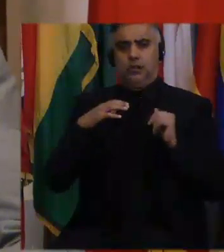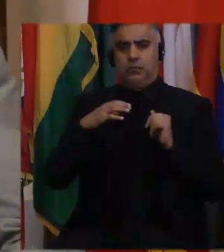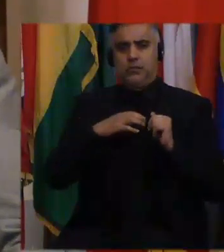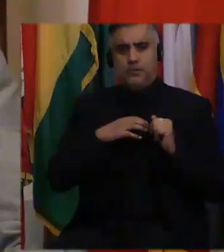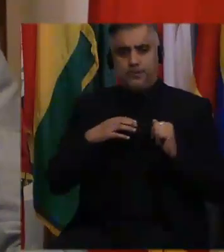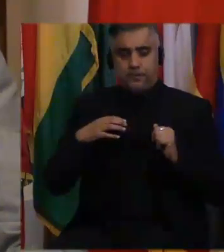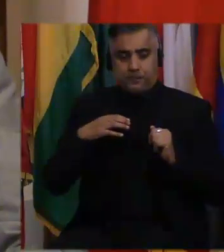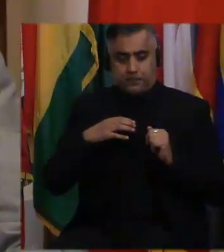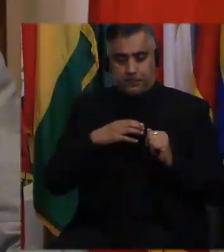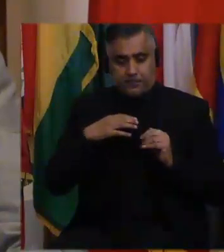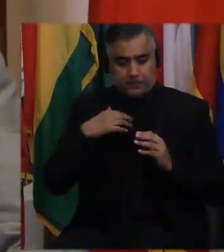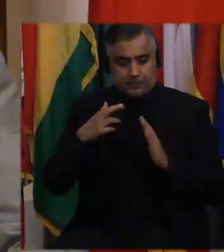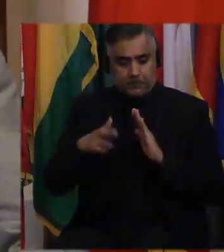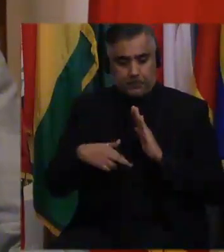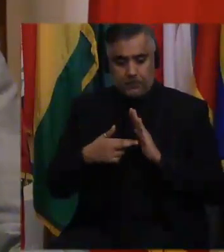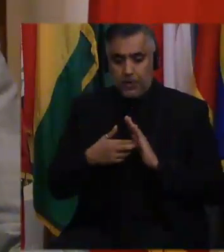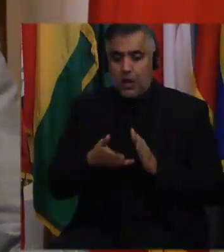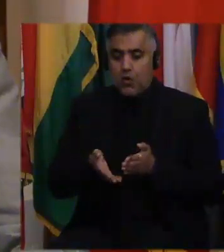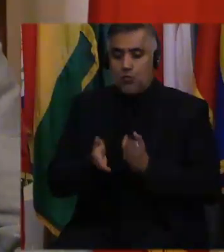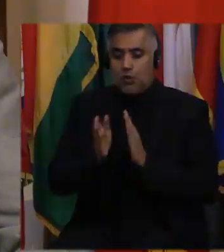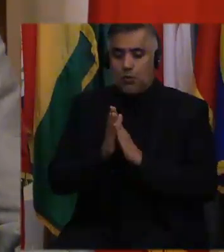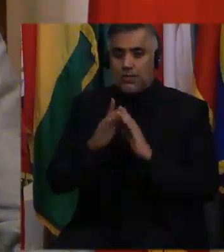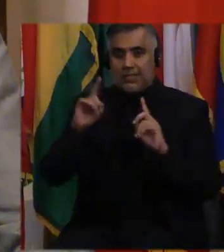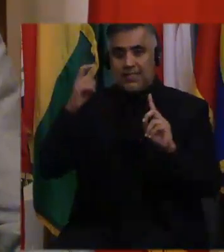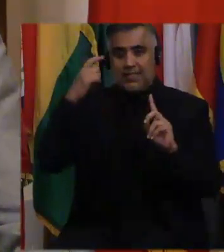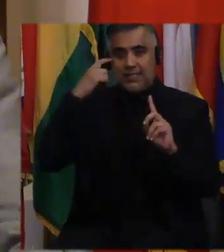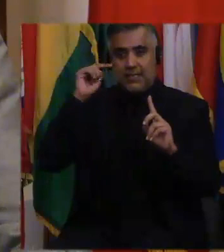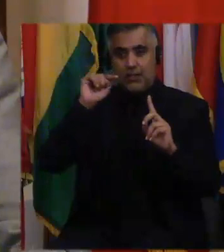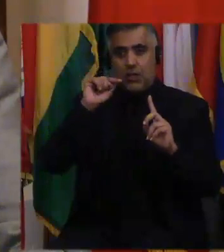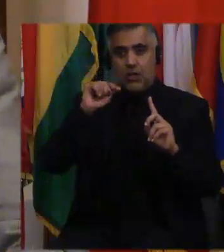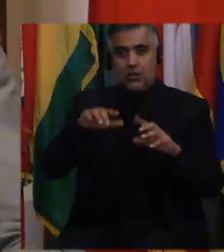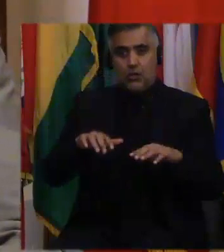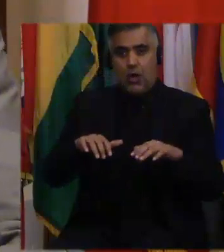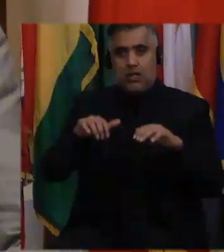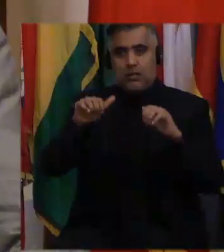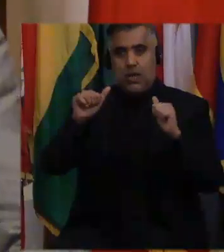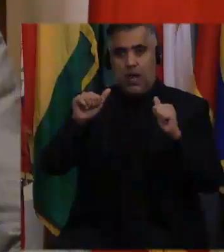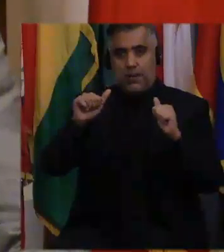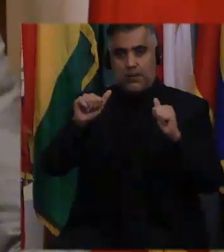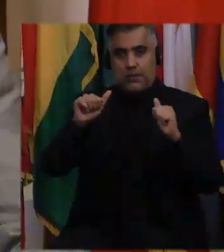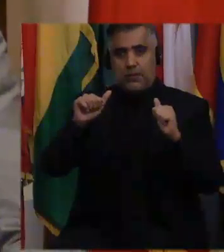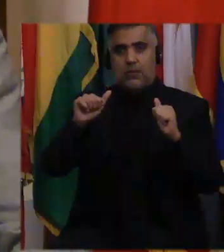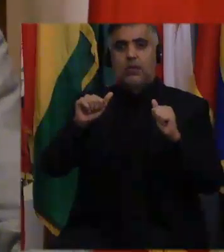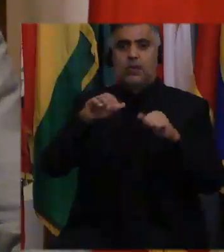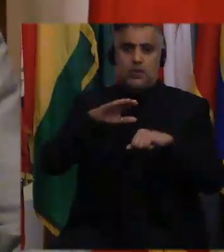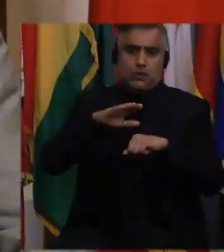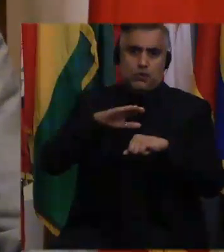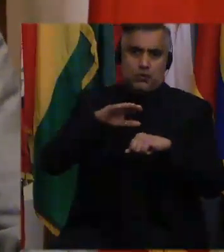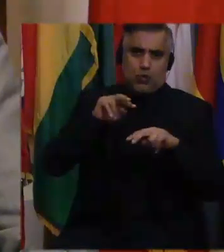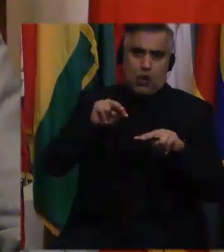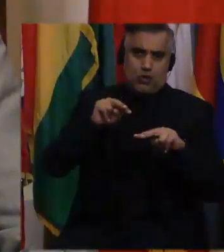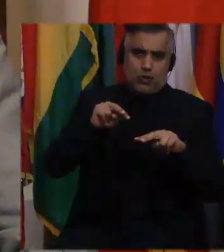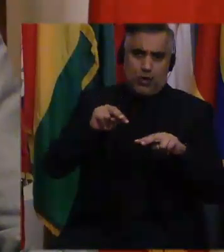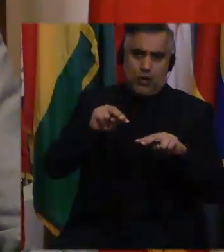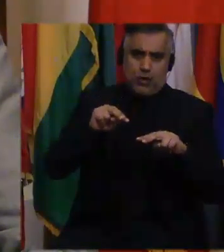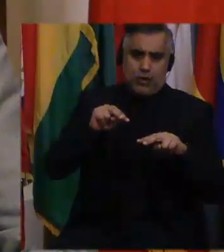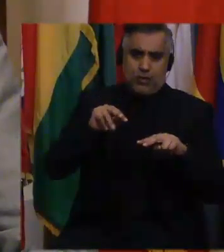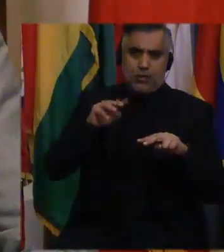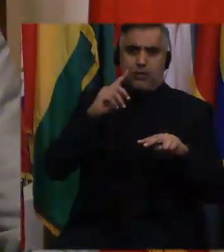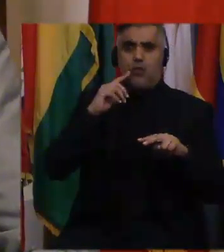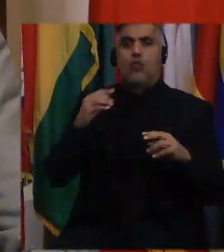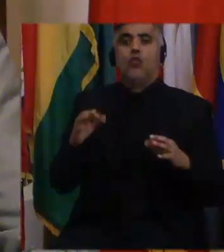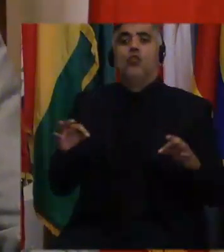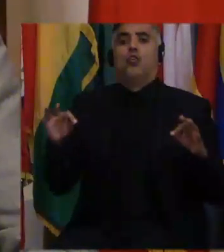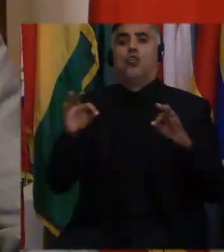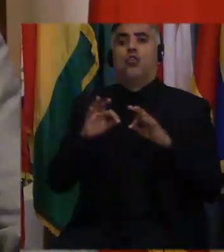de solicitar a los estados que adopten medidas cautelares para la protección de situaciones de urgencia, situaciones de